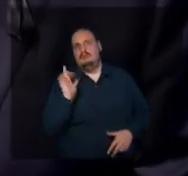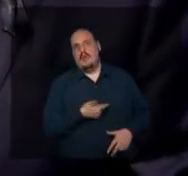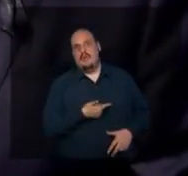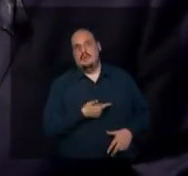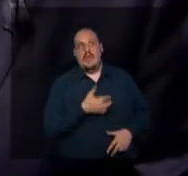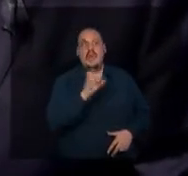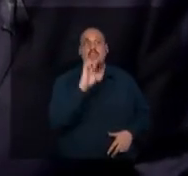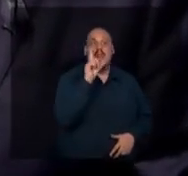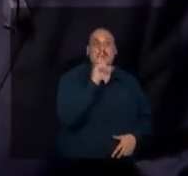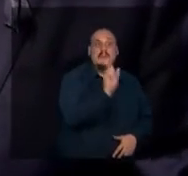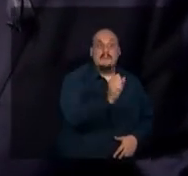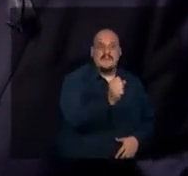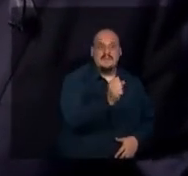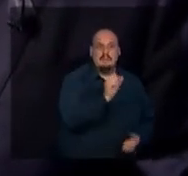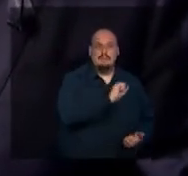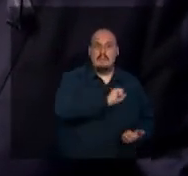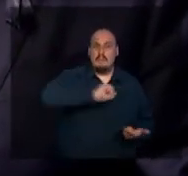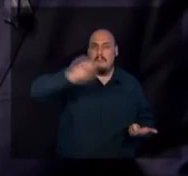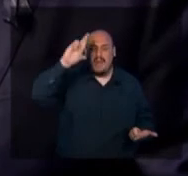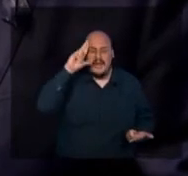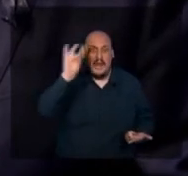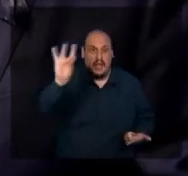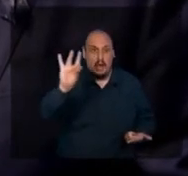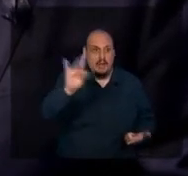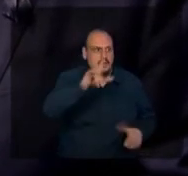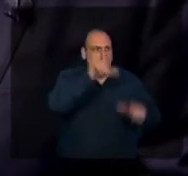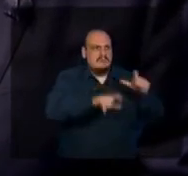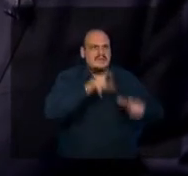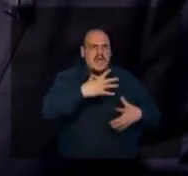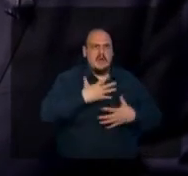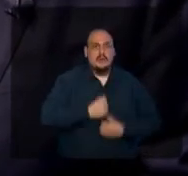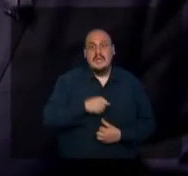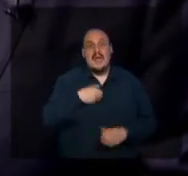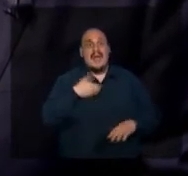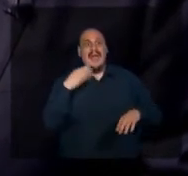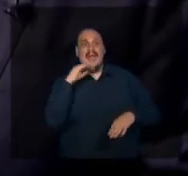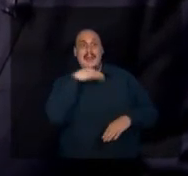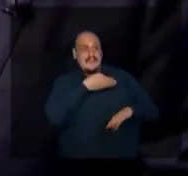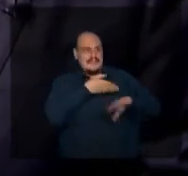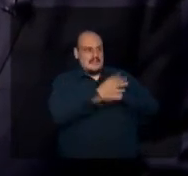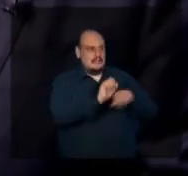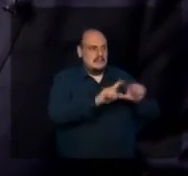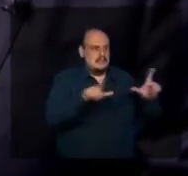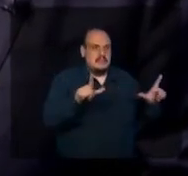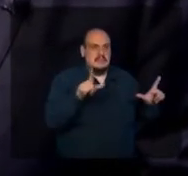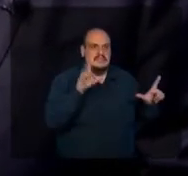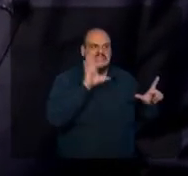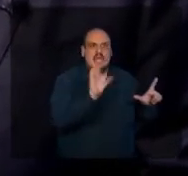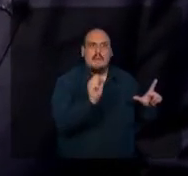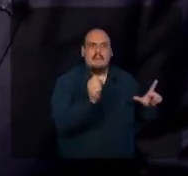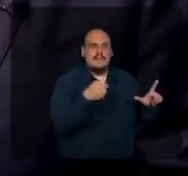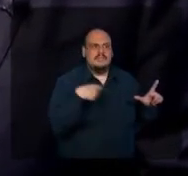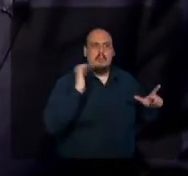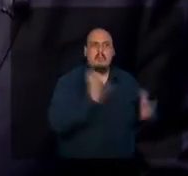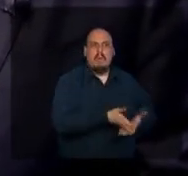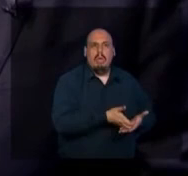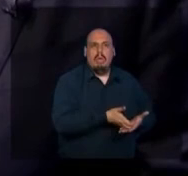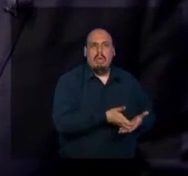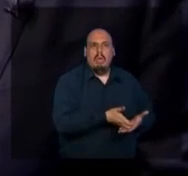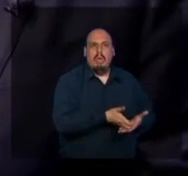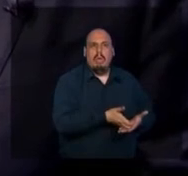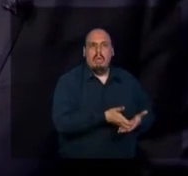dó a 1 mangos hiperinflación La angustia entrás un almacén y ya de entrada 5000 te gastaste